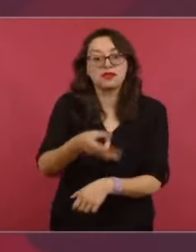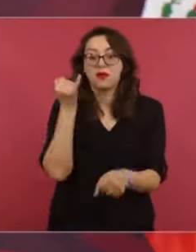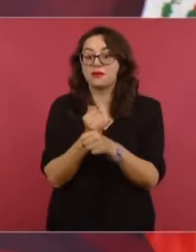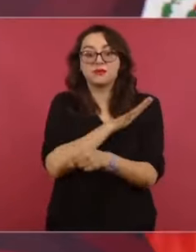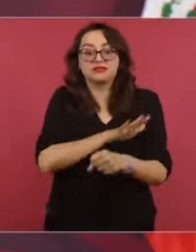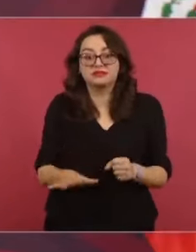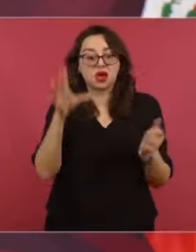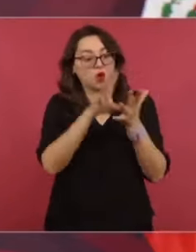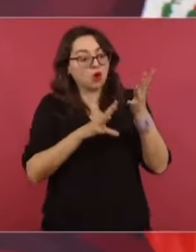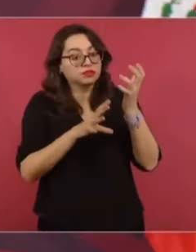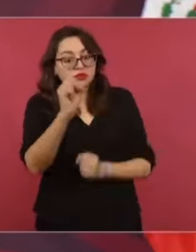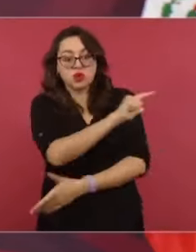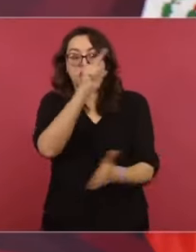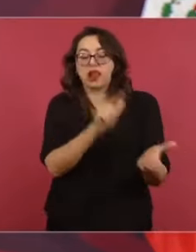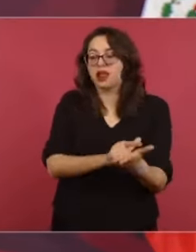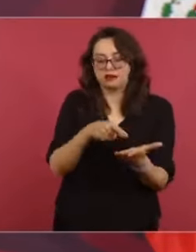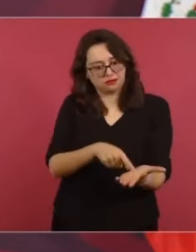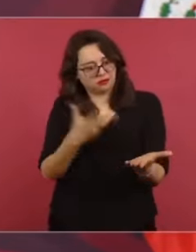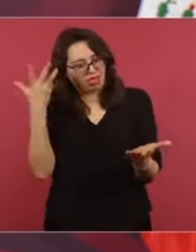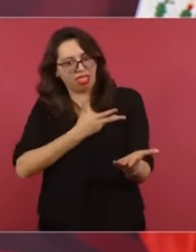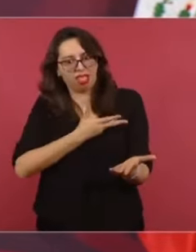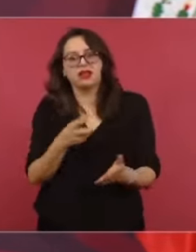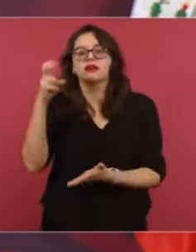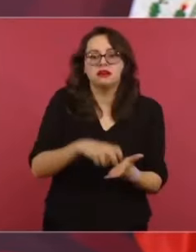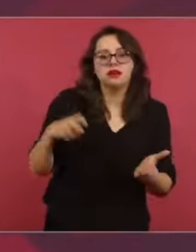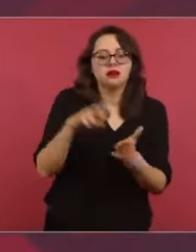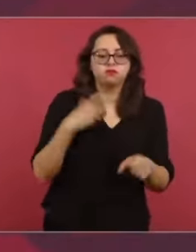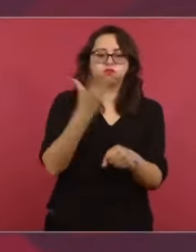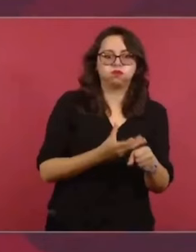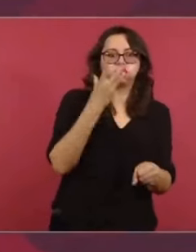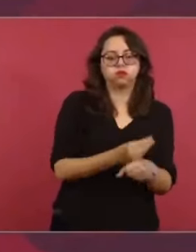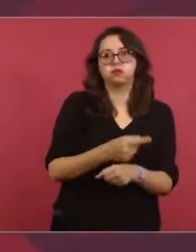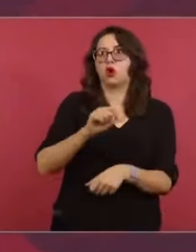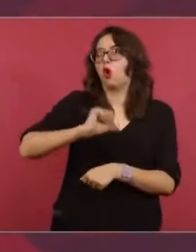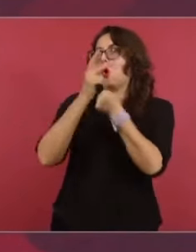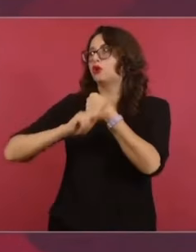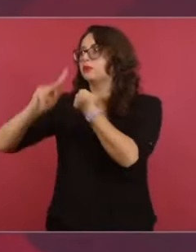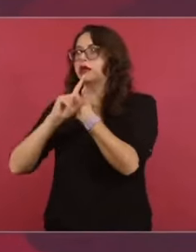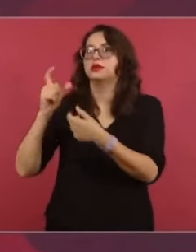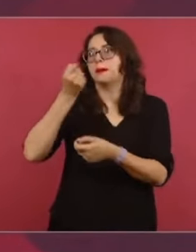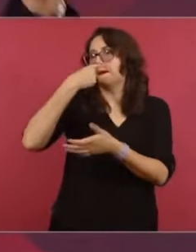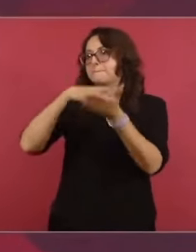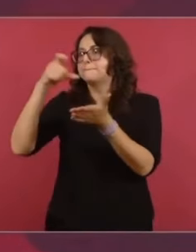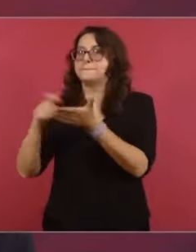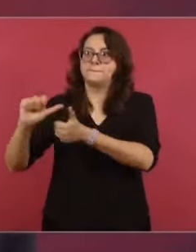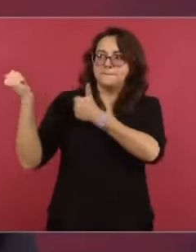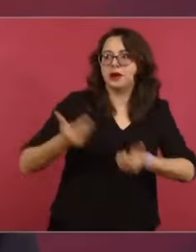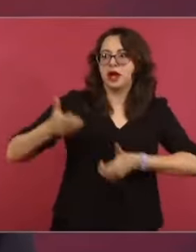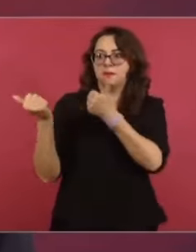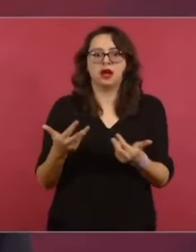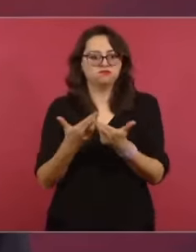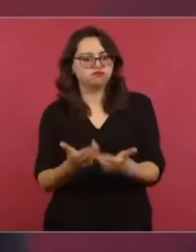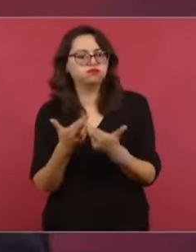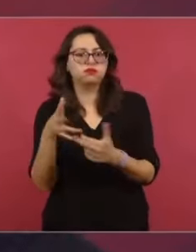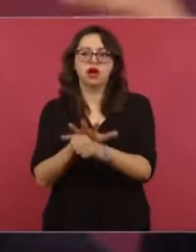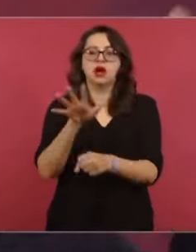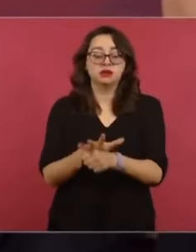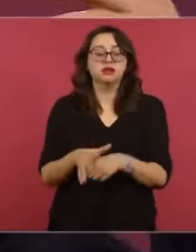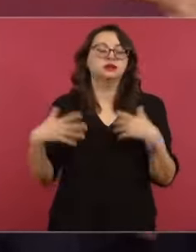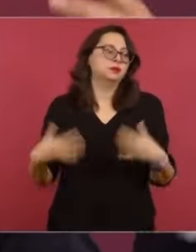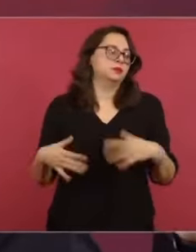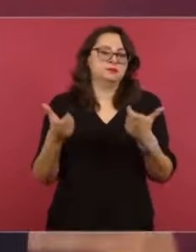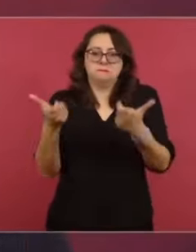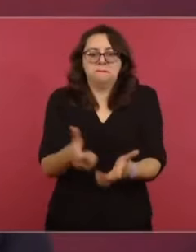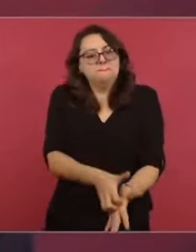tuvimos que llevar a cabo reformas legales para poder comprar la medicina en cualquier país del mundo y así tener abasto y hemos logrado